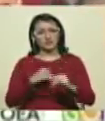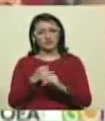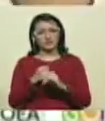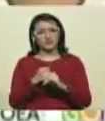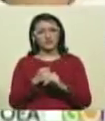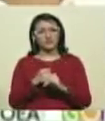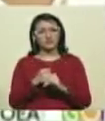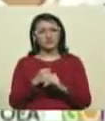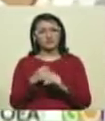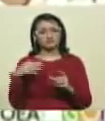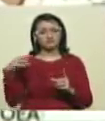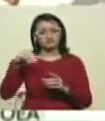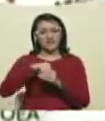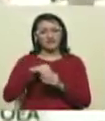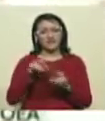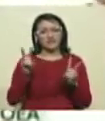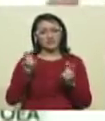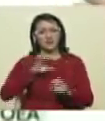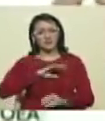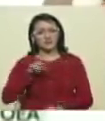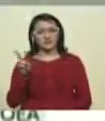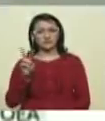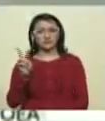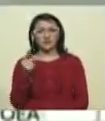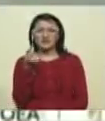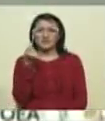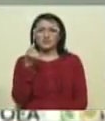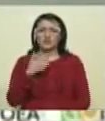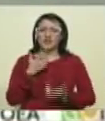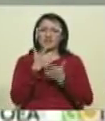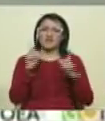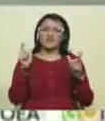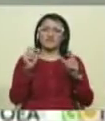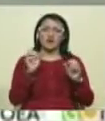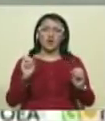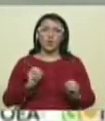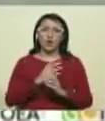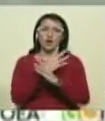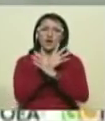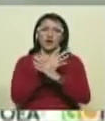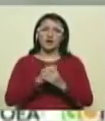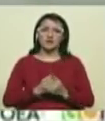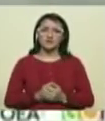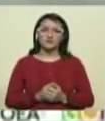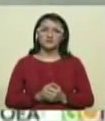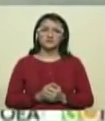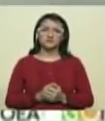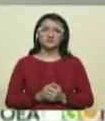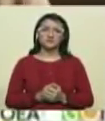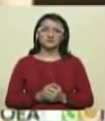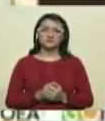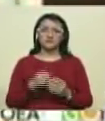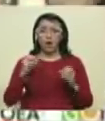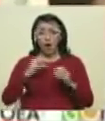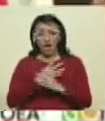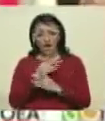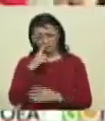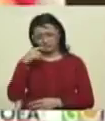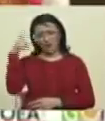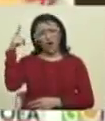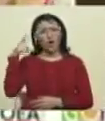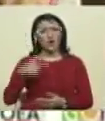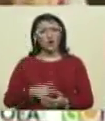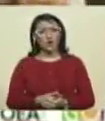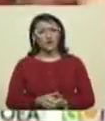intervenga en los asuntos de Venezuela. Ninguna. Somos libres de la OEA. La OEA pa'l carajo. Con Luis